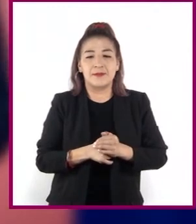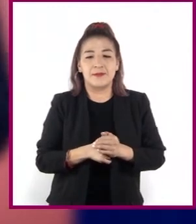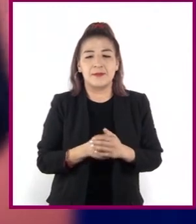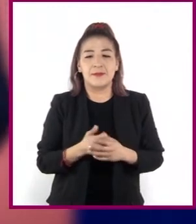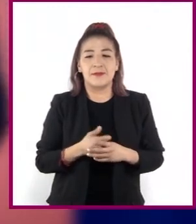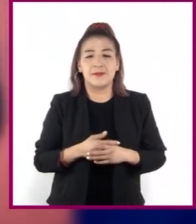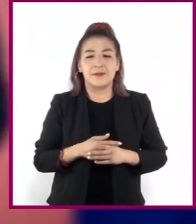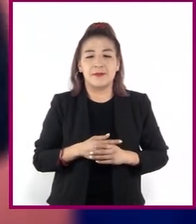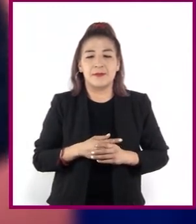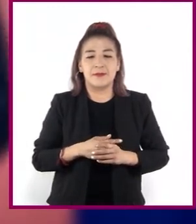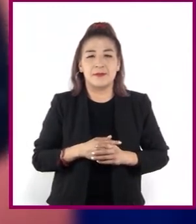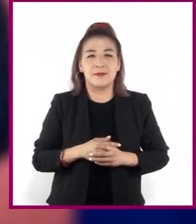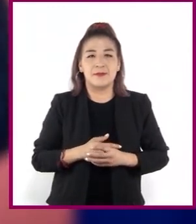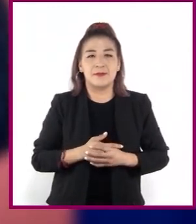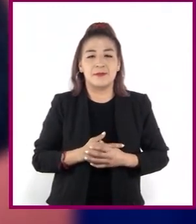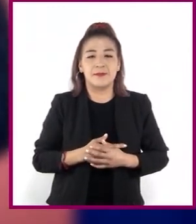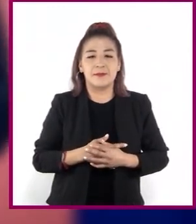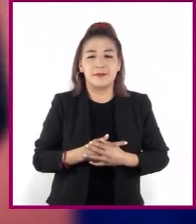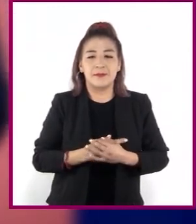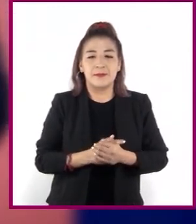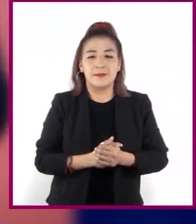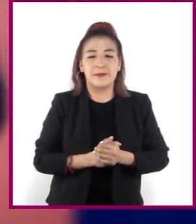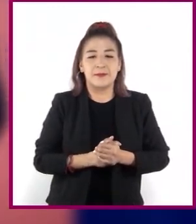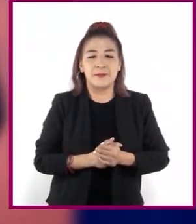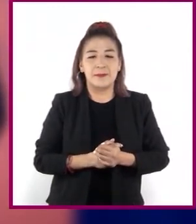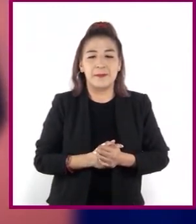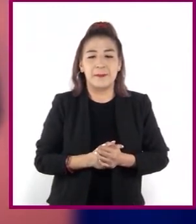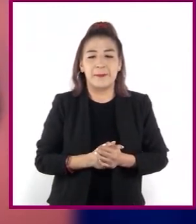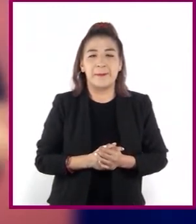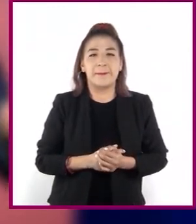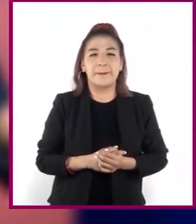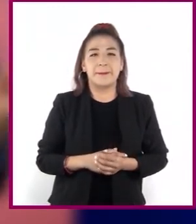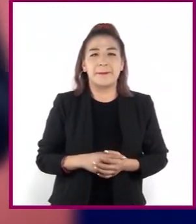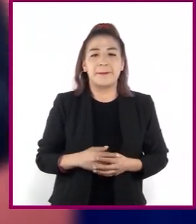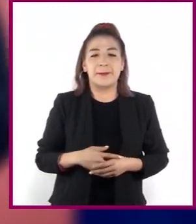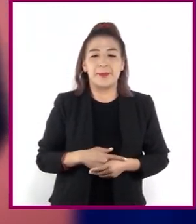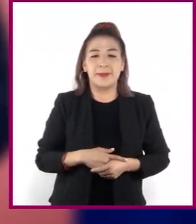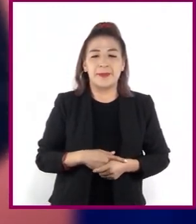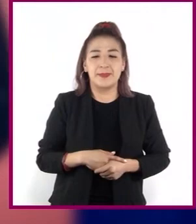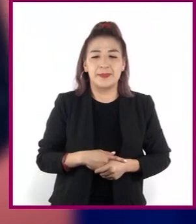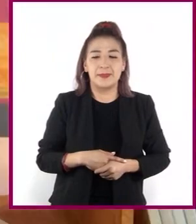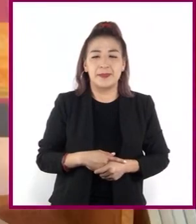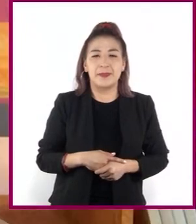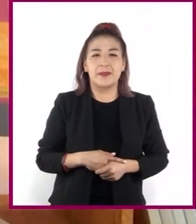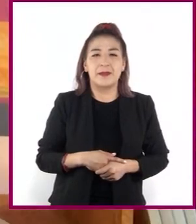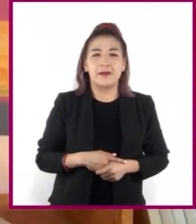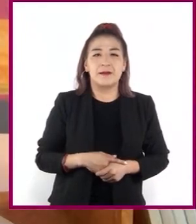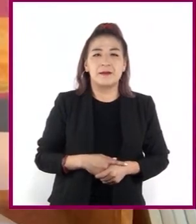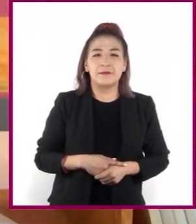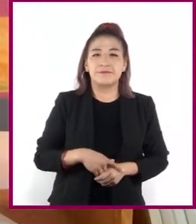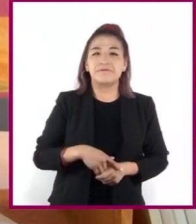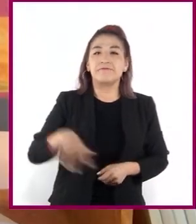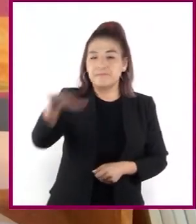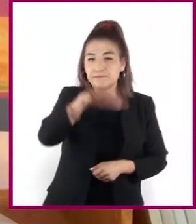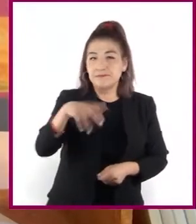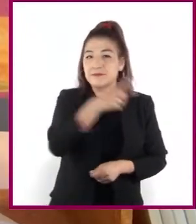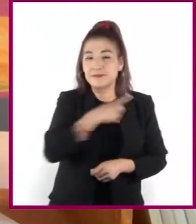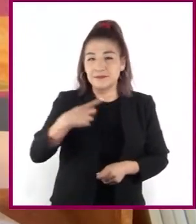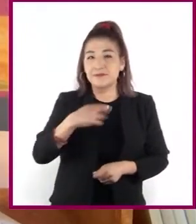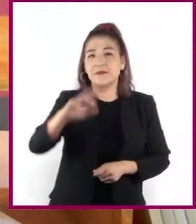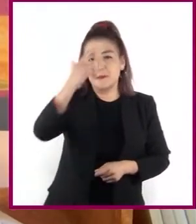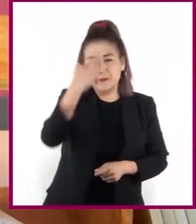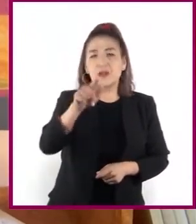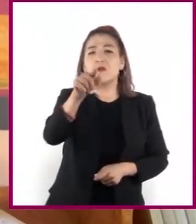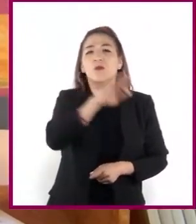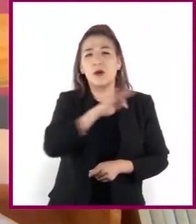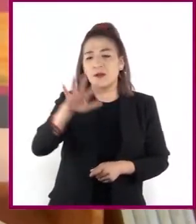de autoevaluar la escritura de resúmenes que integren información de varias fuentes. Recuerden que también pueden buscar